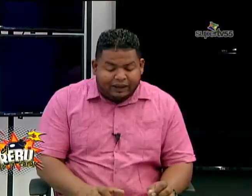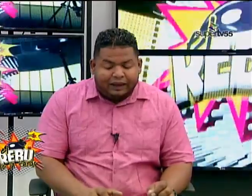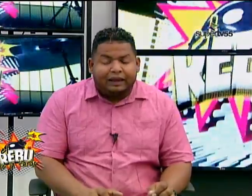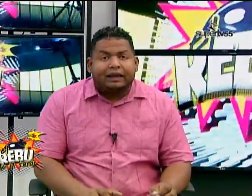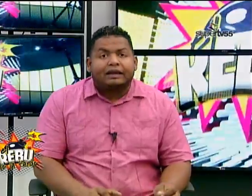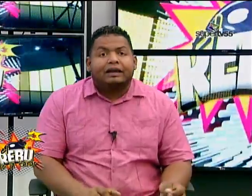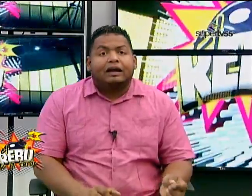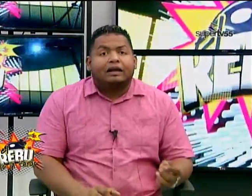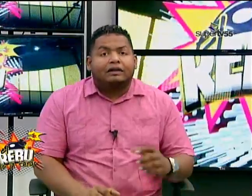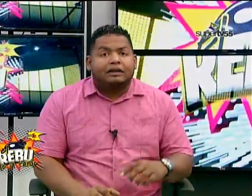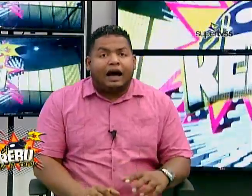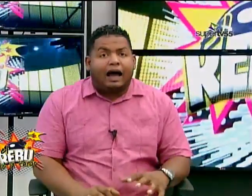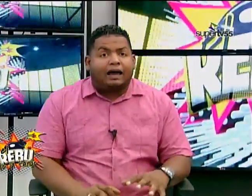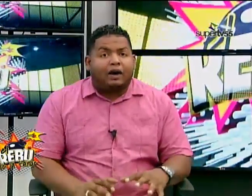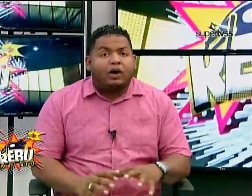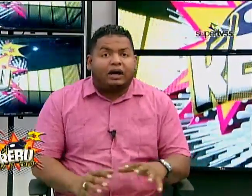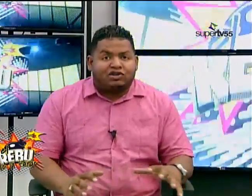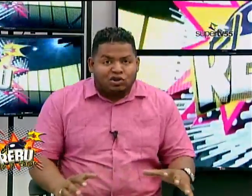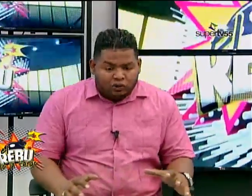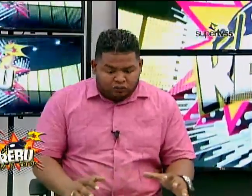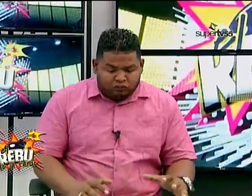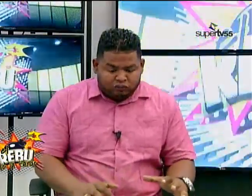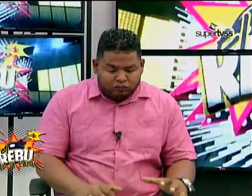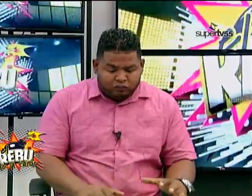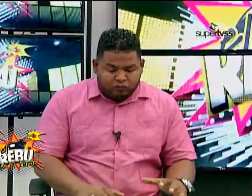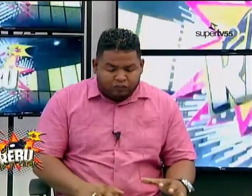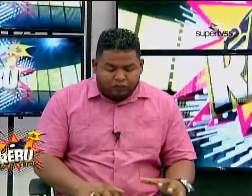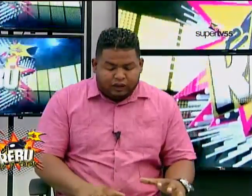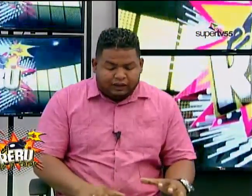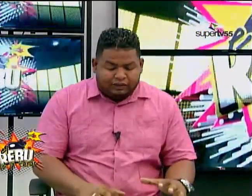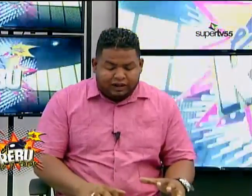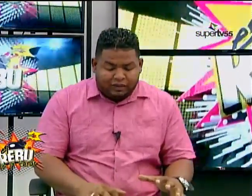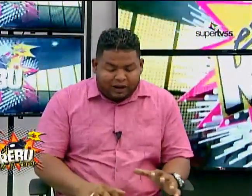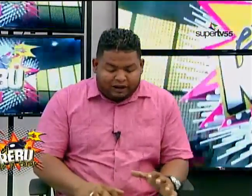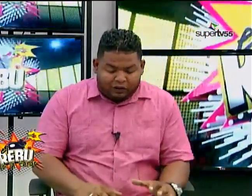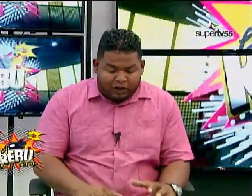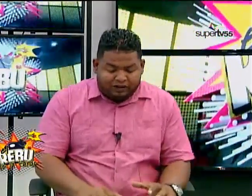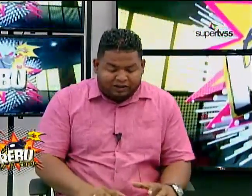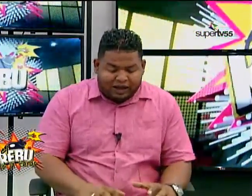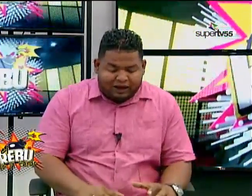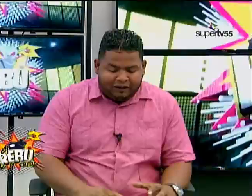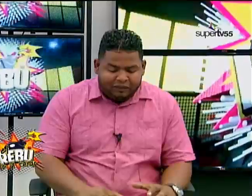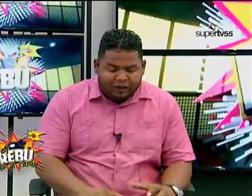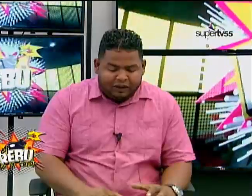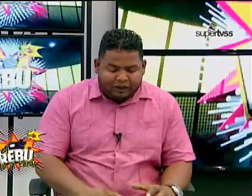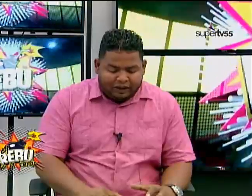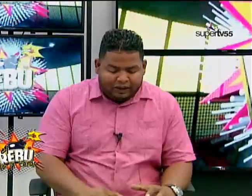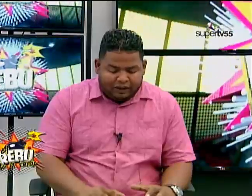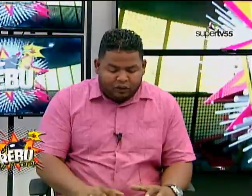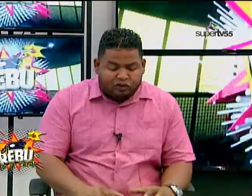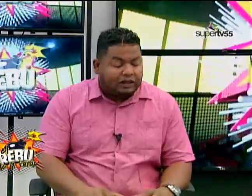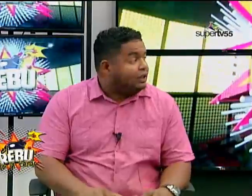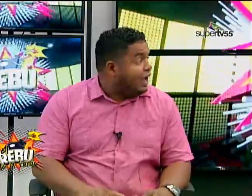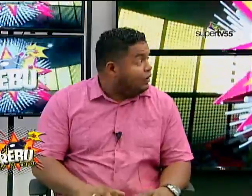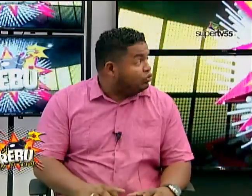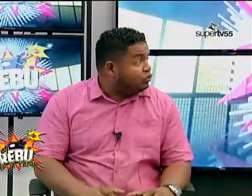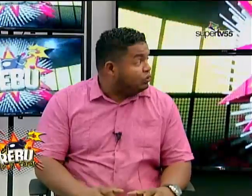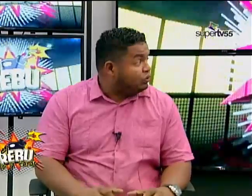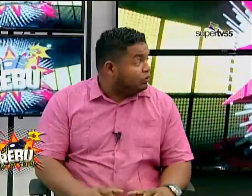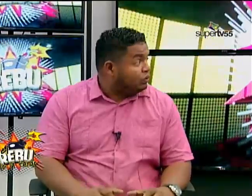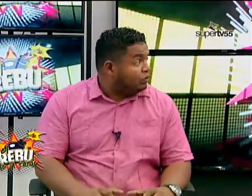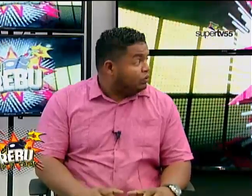que ya era un hecho de que se iban a regularizar los